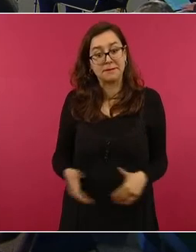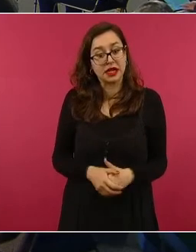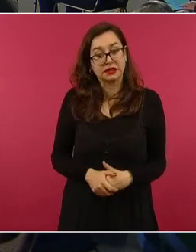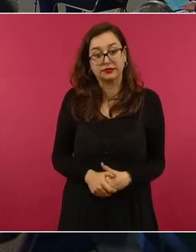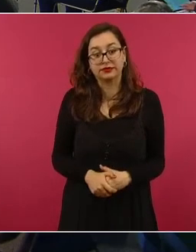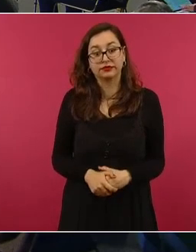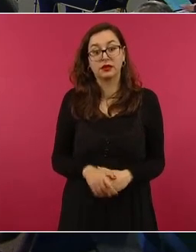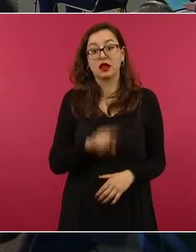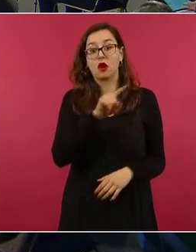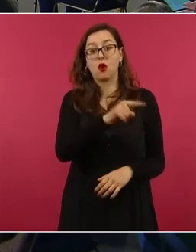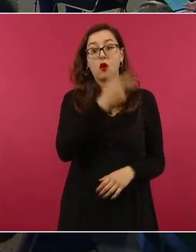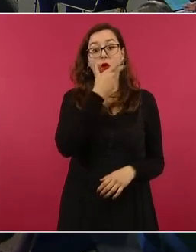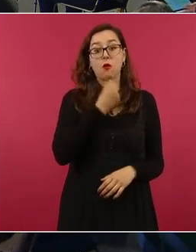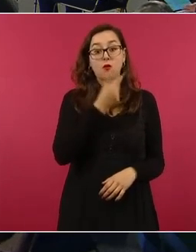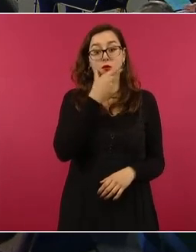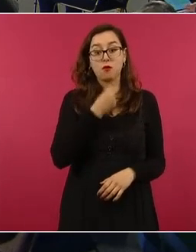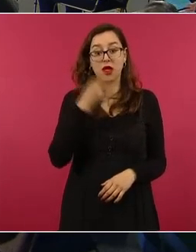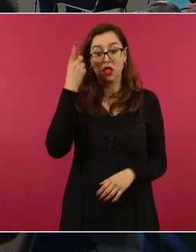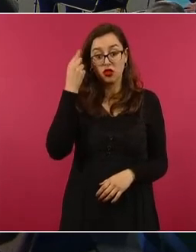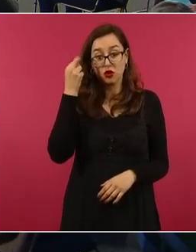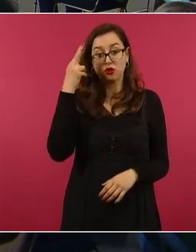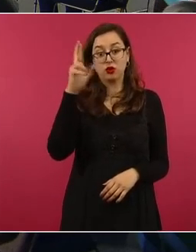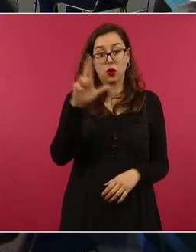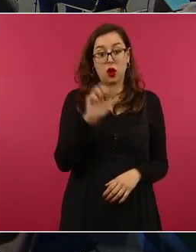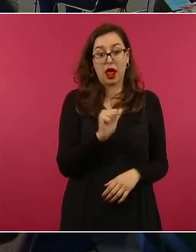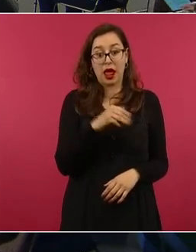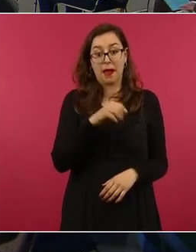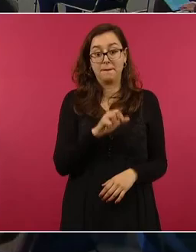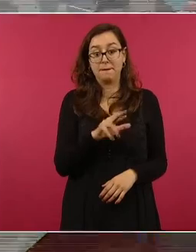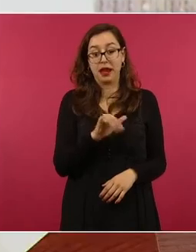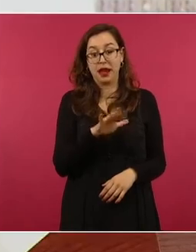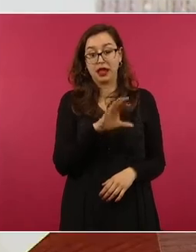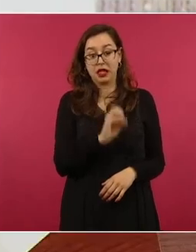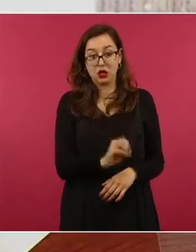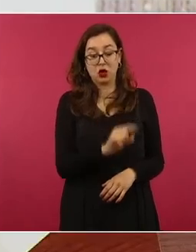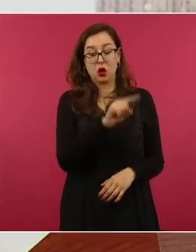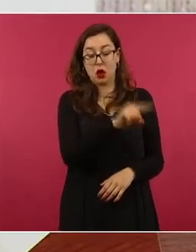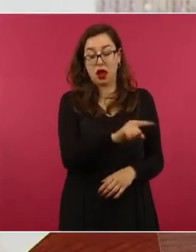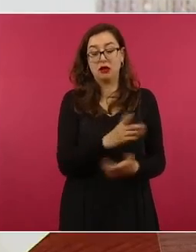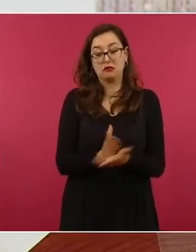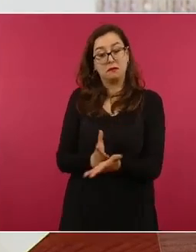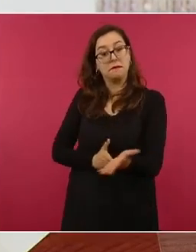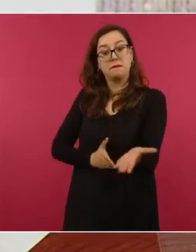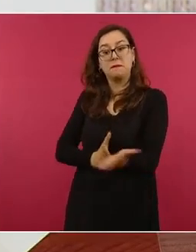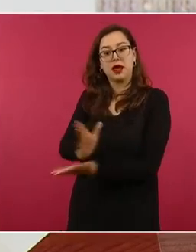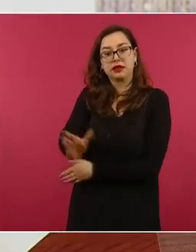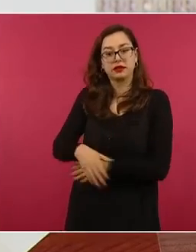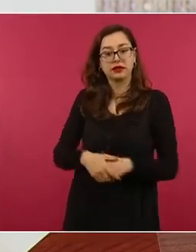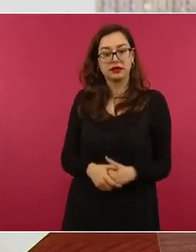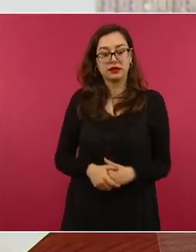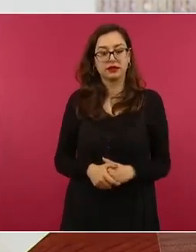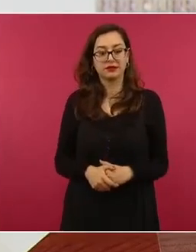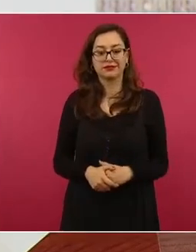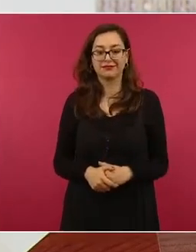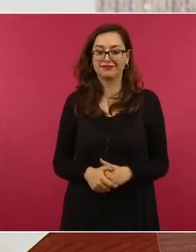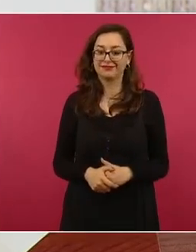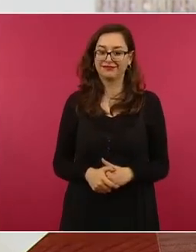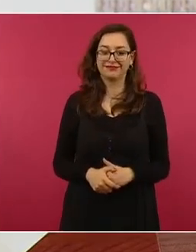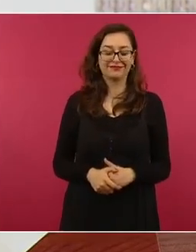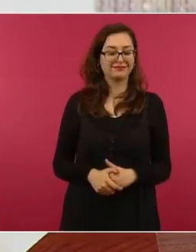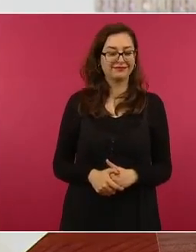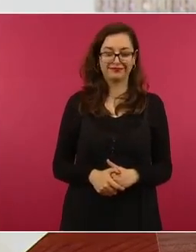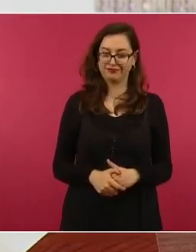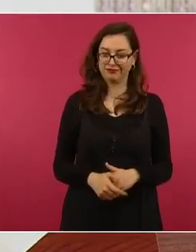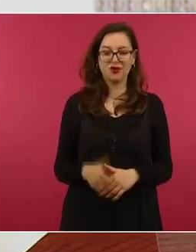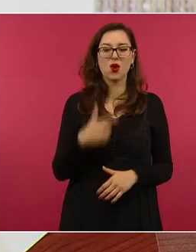Américo Villarreal, metido en el narcotráfico. Conozco a Américo Villarreal y es una gente decente,